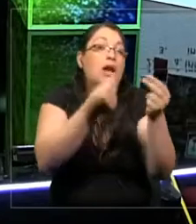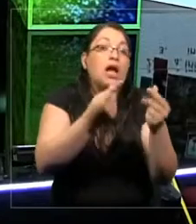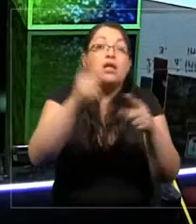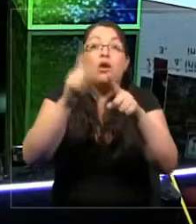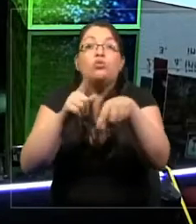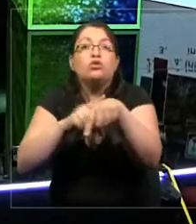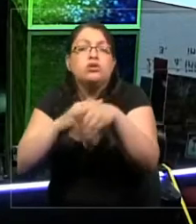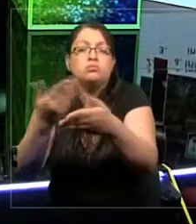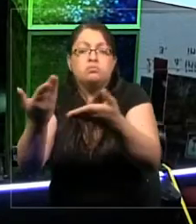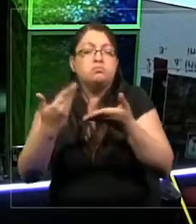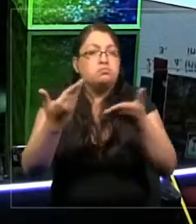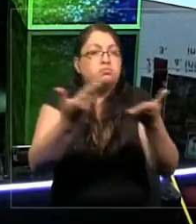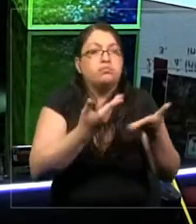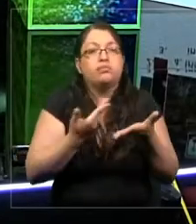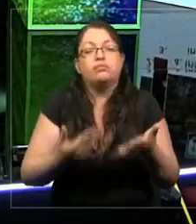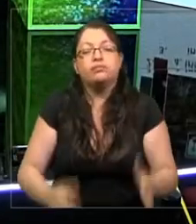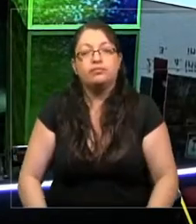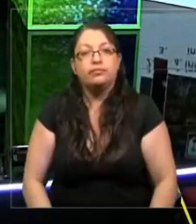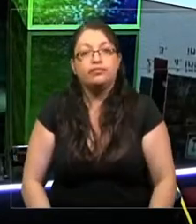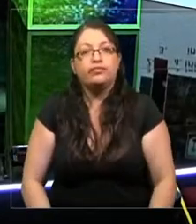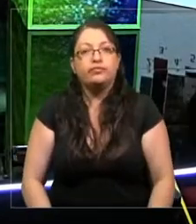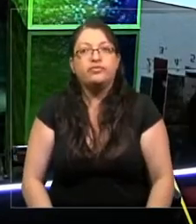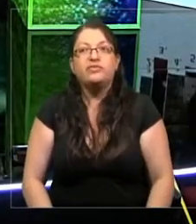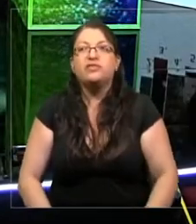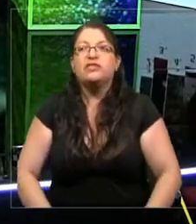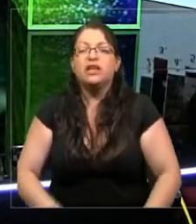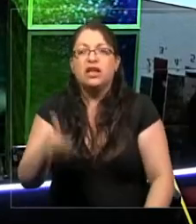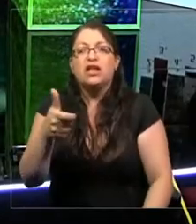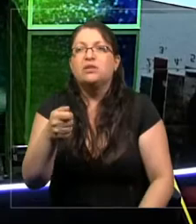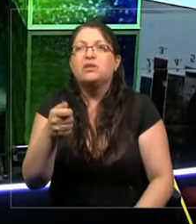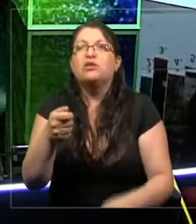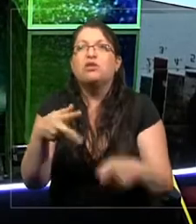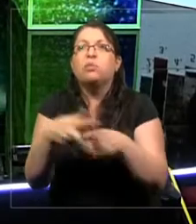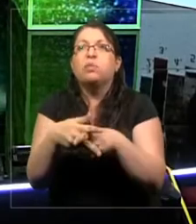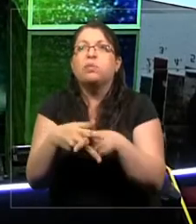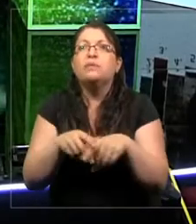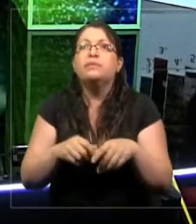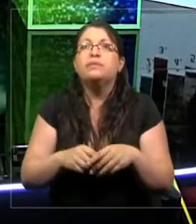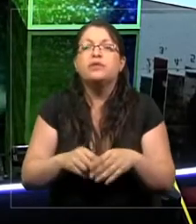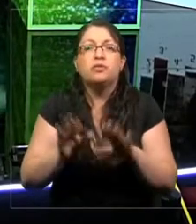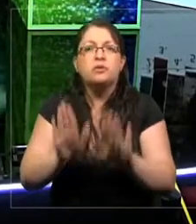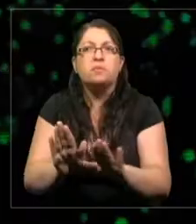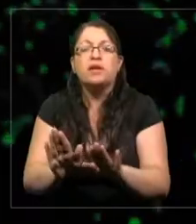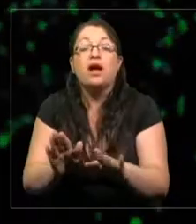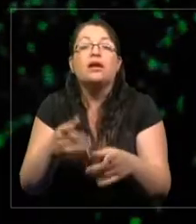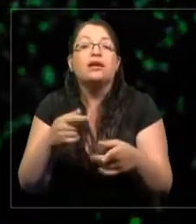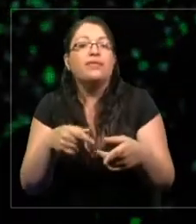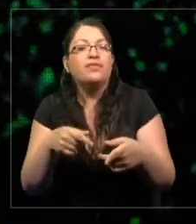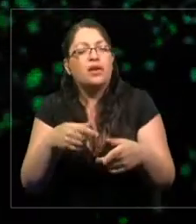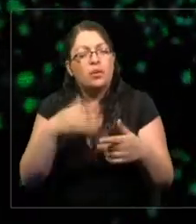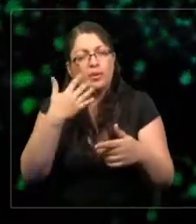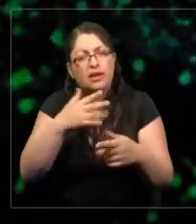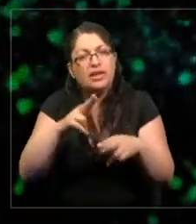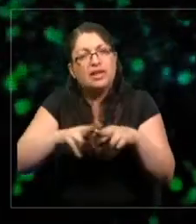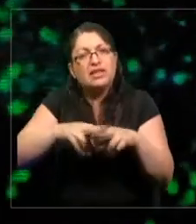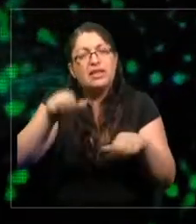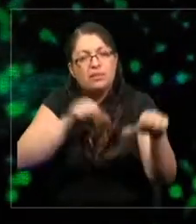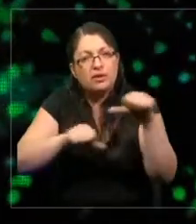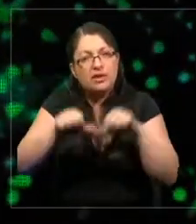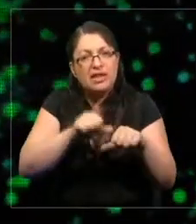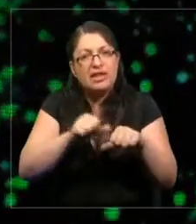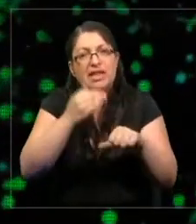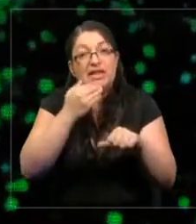donantes y se quedó pegado esto es importante realizar ciencia y ccoo nos traerá el